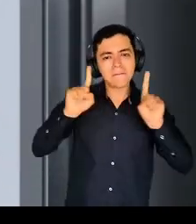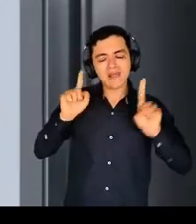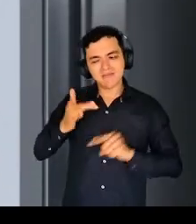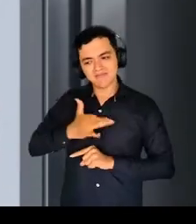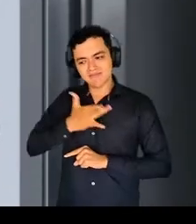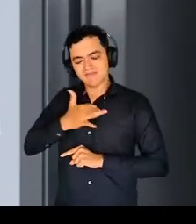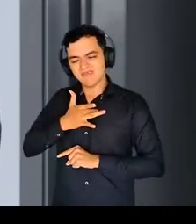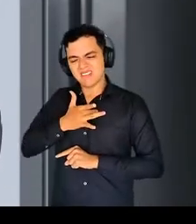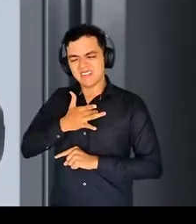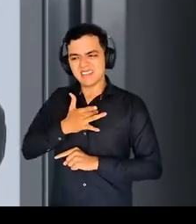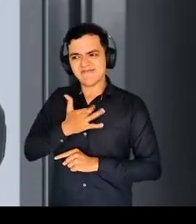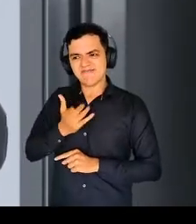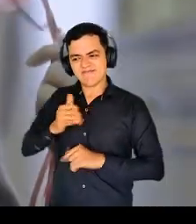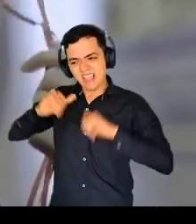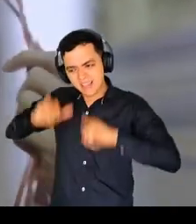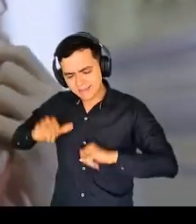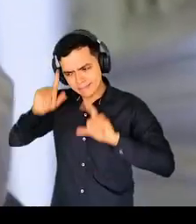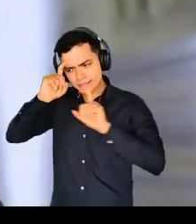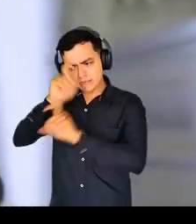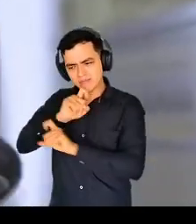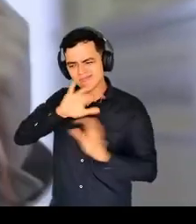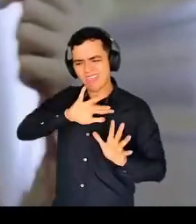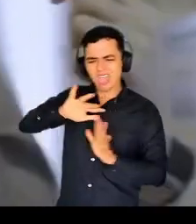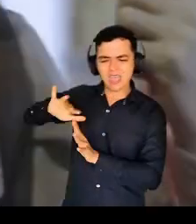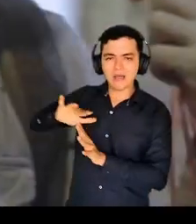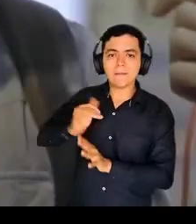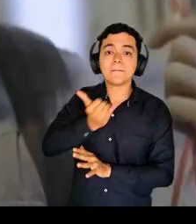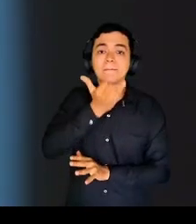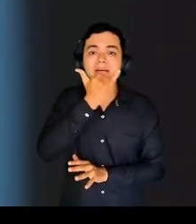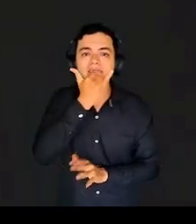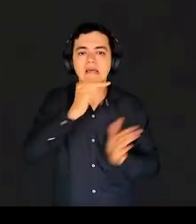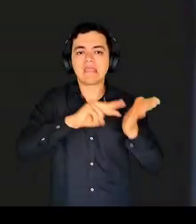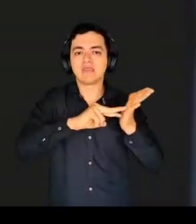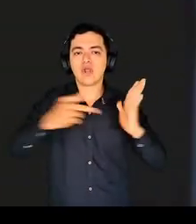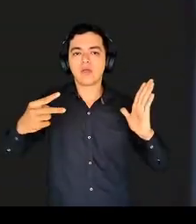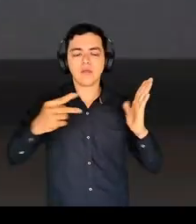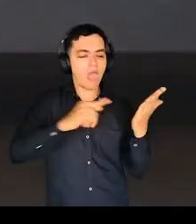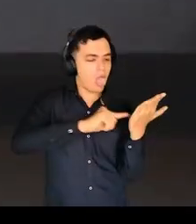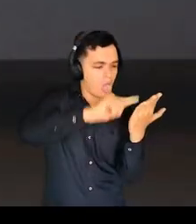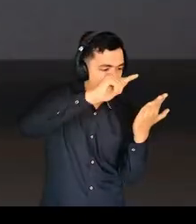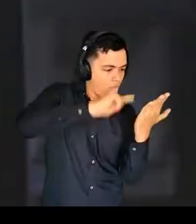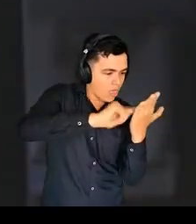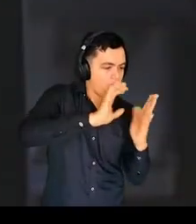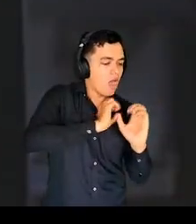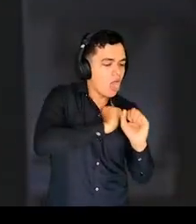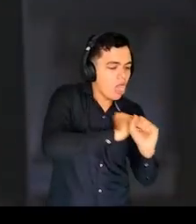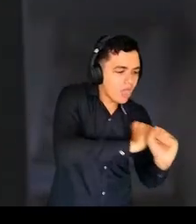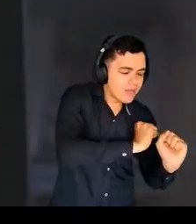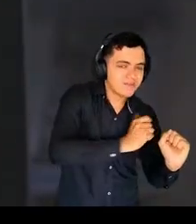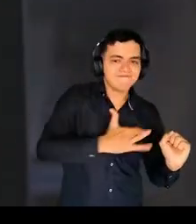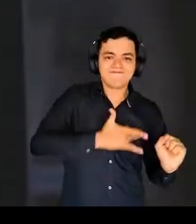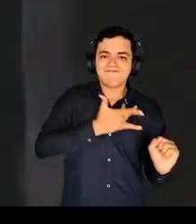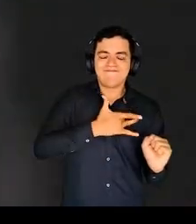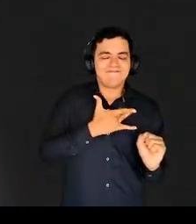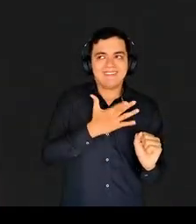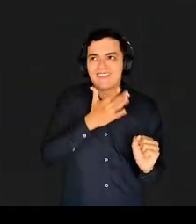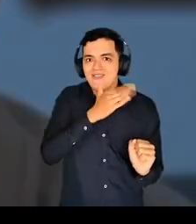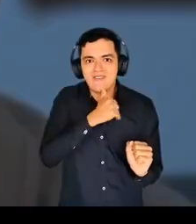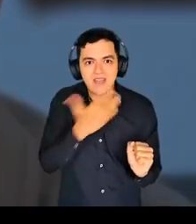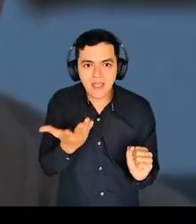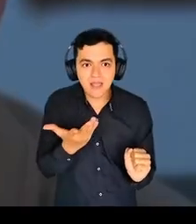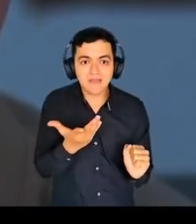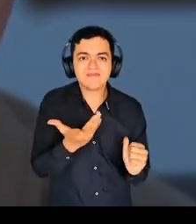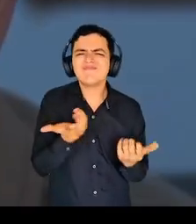nos ha llevado a tener un distractor que nos hace más fríos y secos. Se suele pensar que las redes sociales son reflejo de la